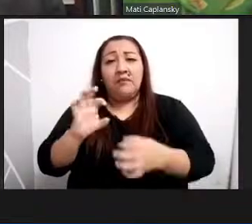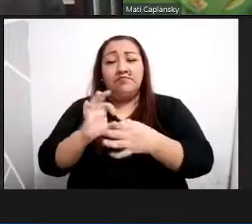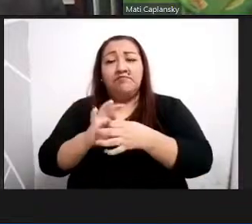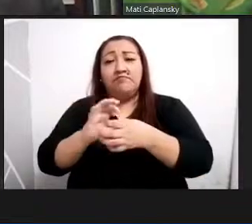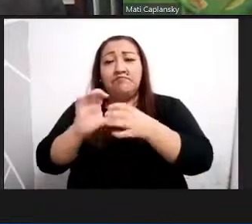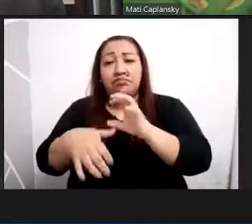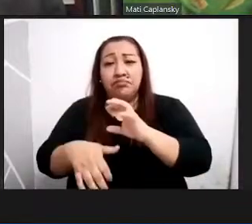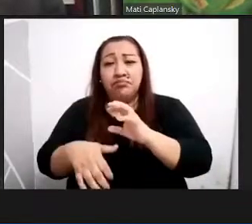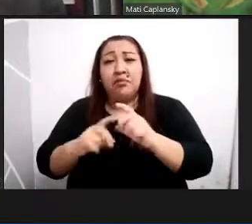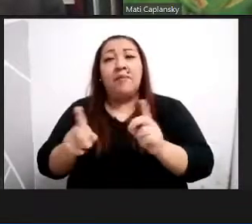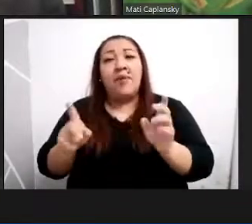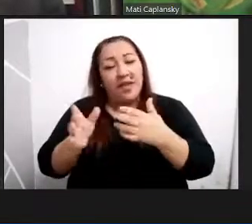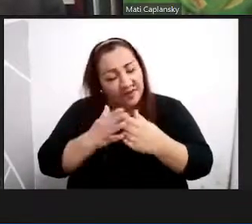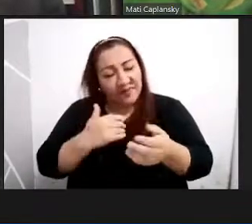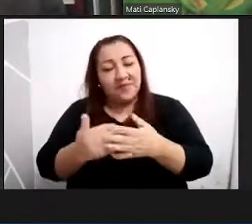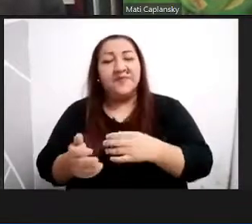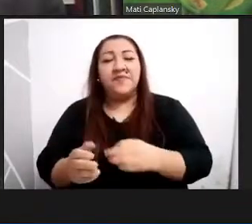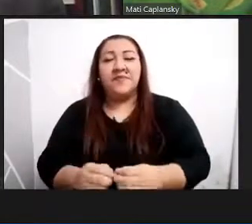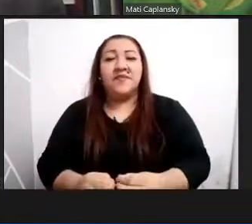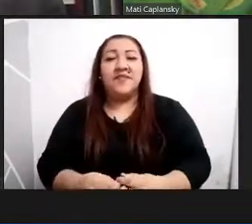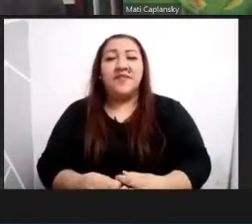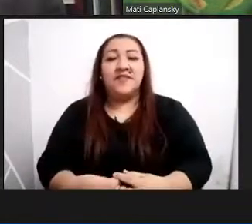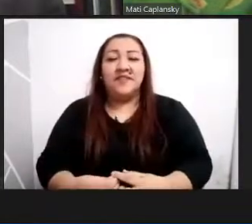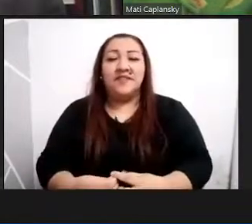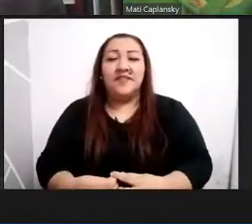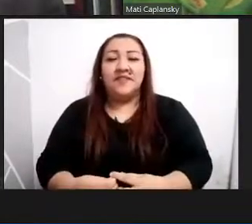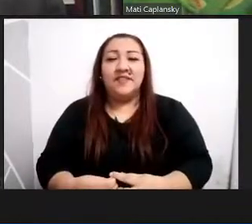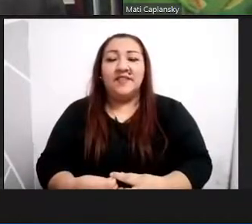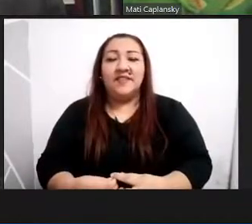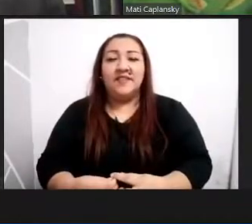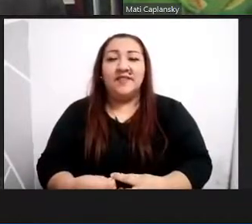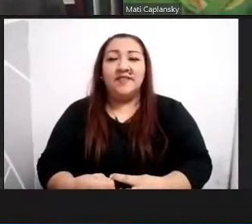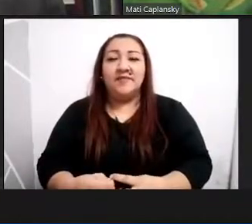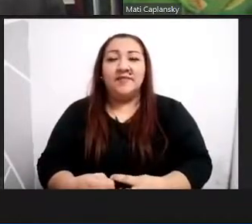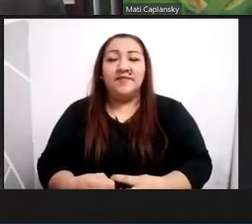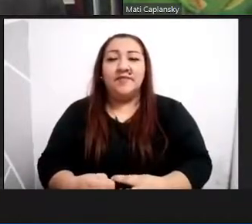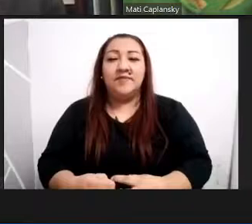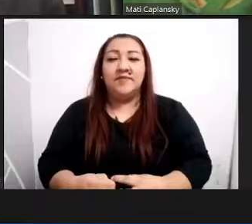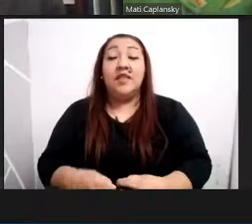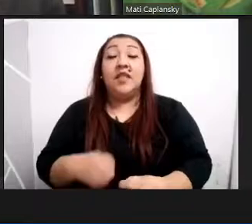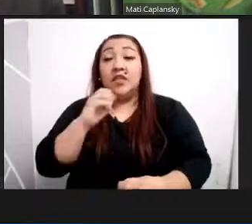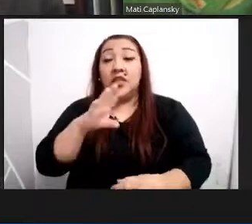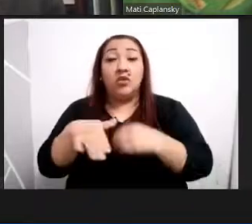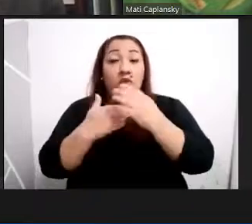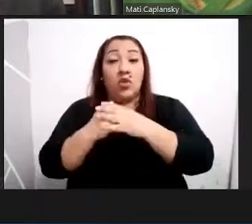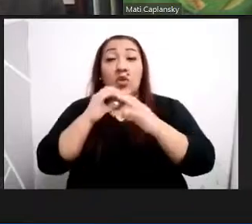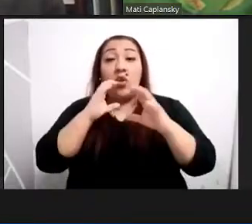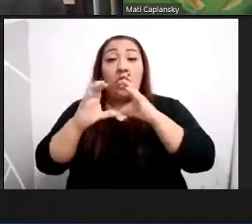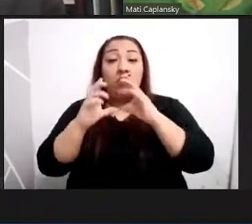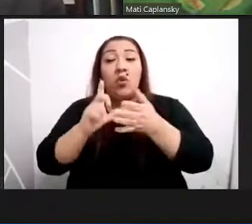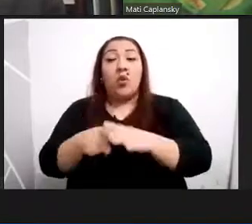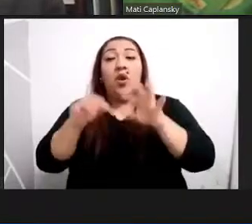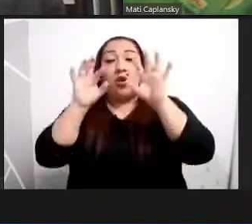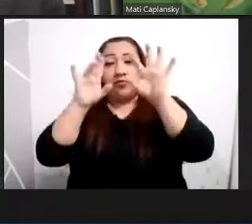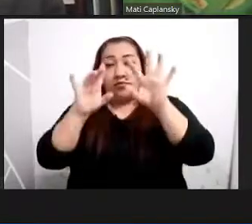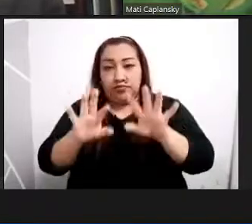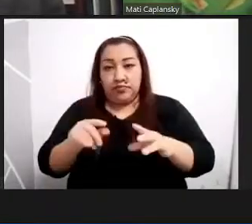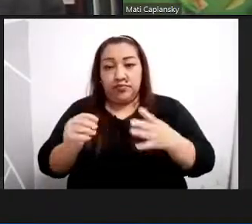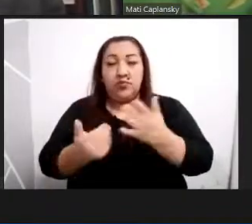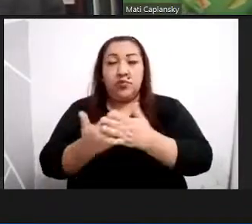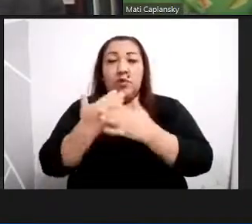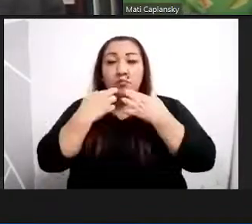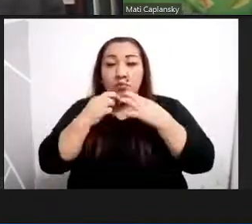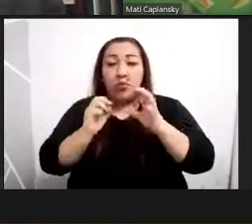este momento, pero también comentarles que todo lo conversado va a ser editado en una